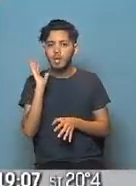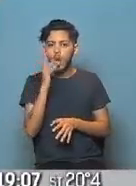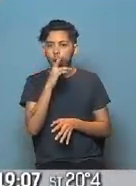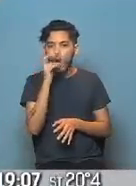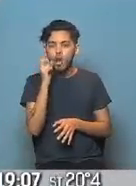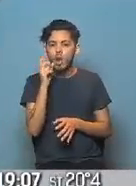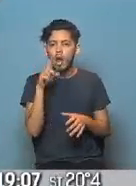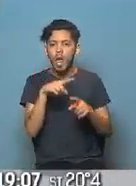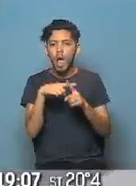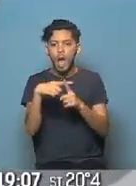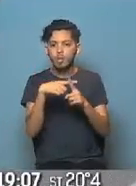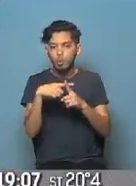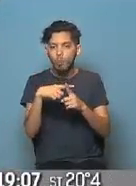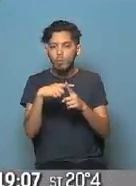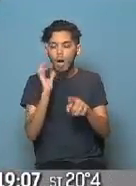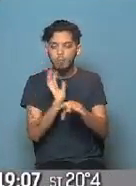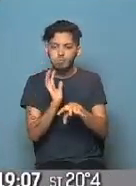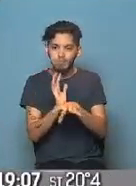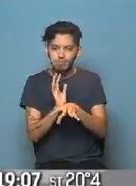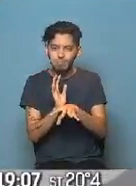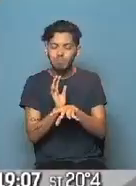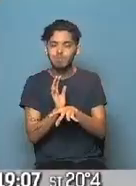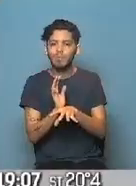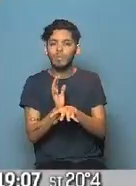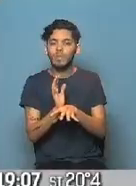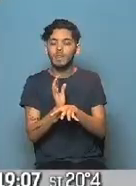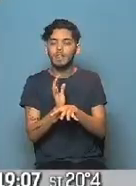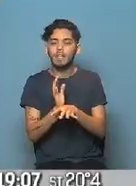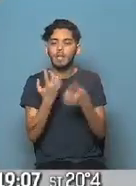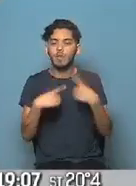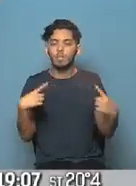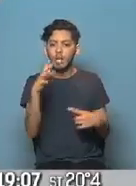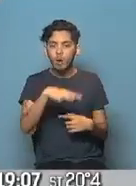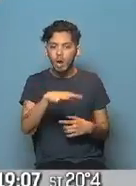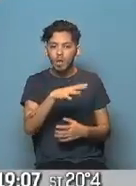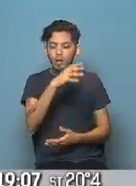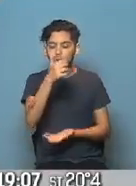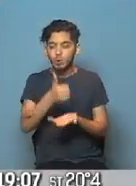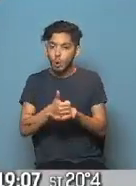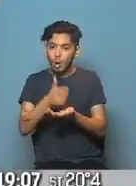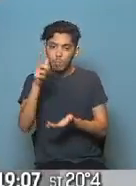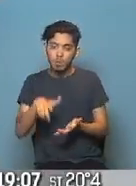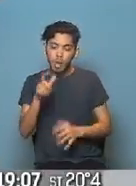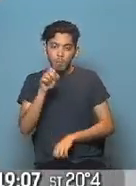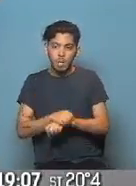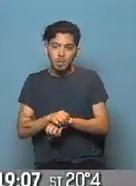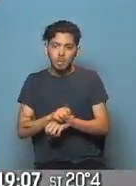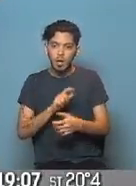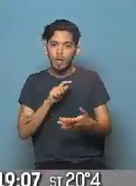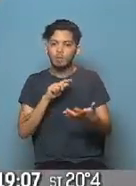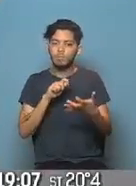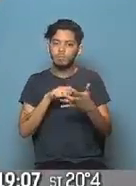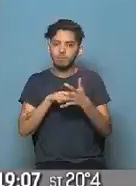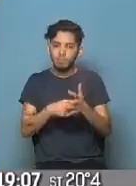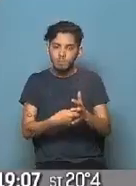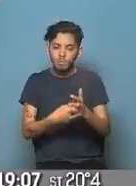a tumba, en los distintos lugares donde estuvieron privados de su libertad. Se indujo y